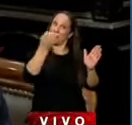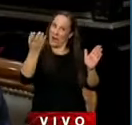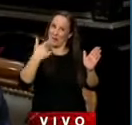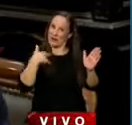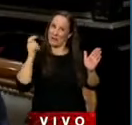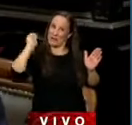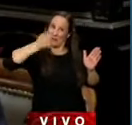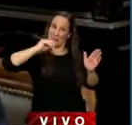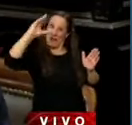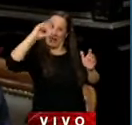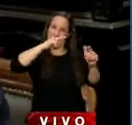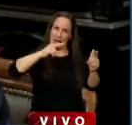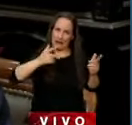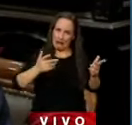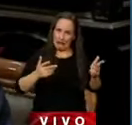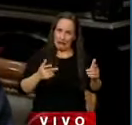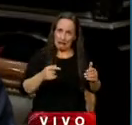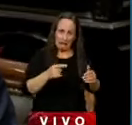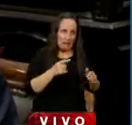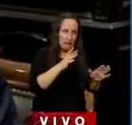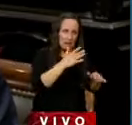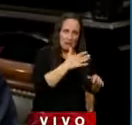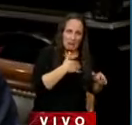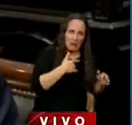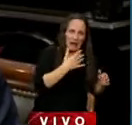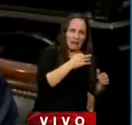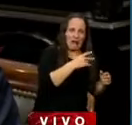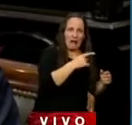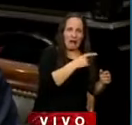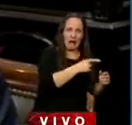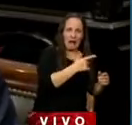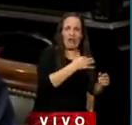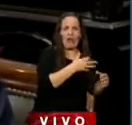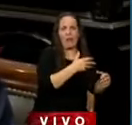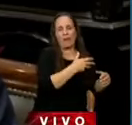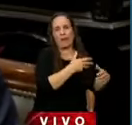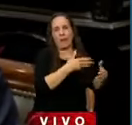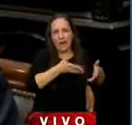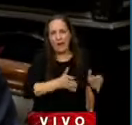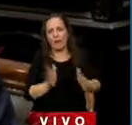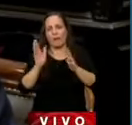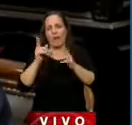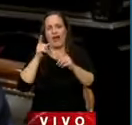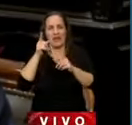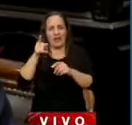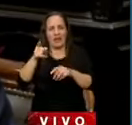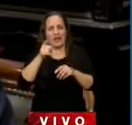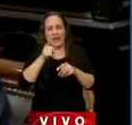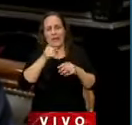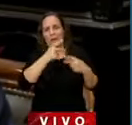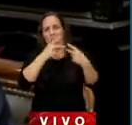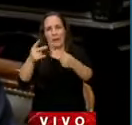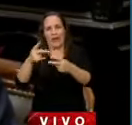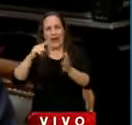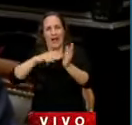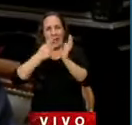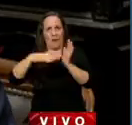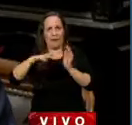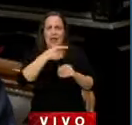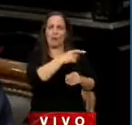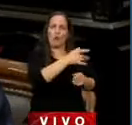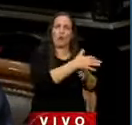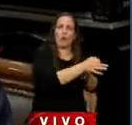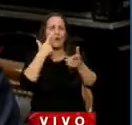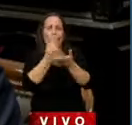las madres tienen que viajar más de 300 kilómetros hasta la capital para poder parir, porque no hay hospitales, no hay insumos y